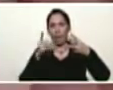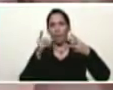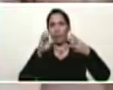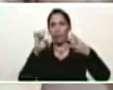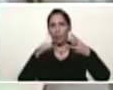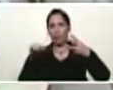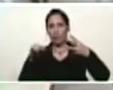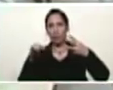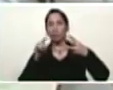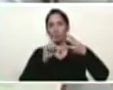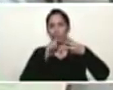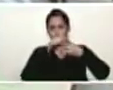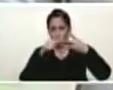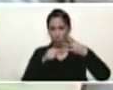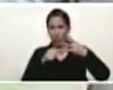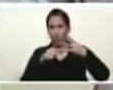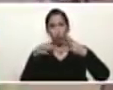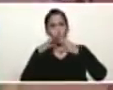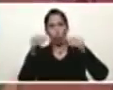apoyo.